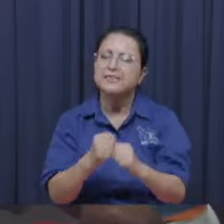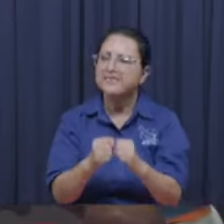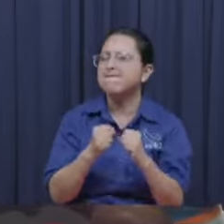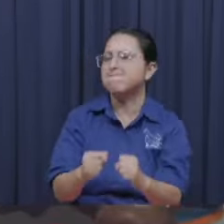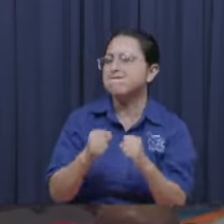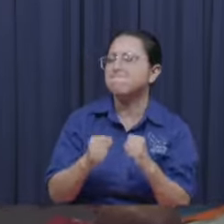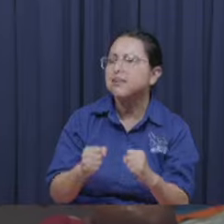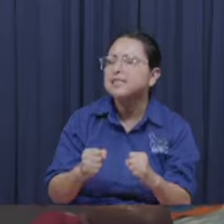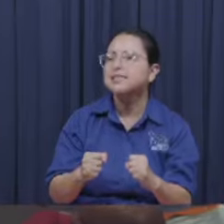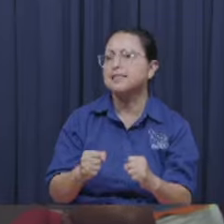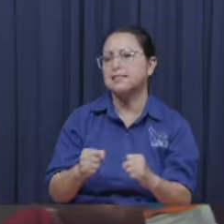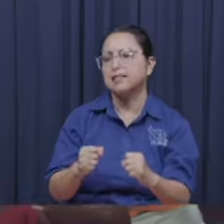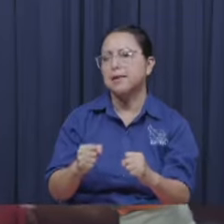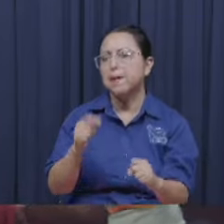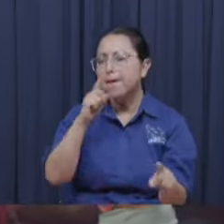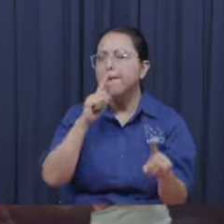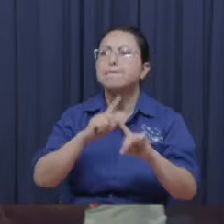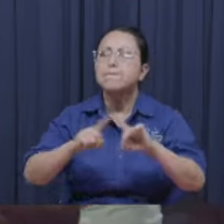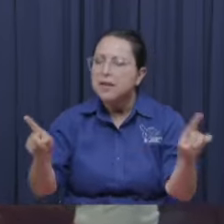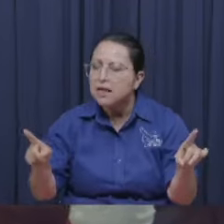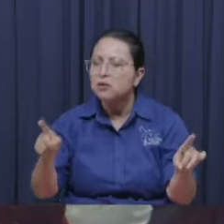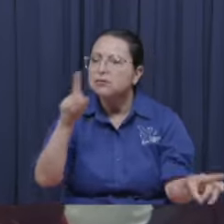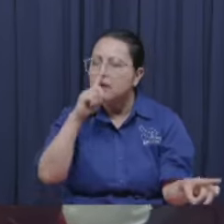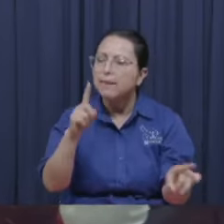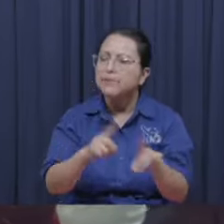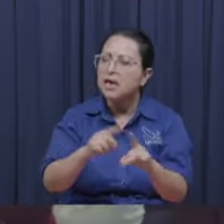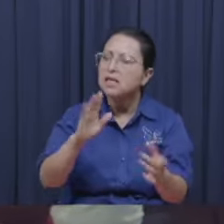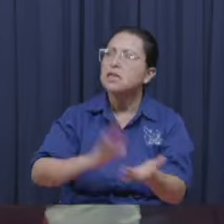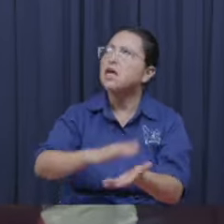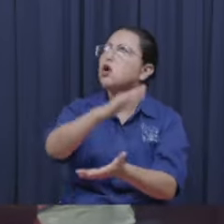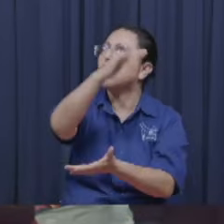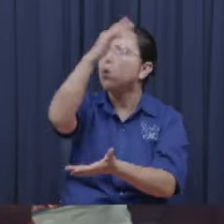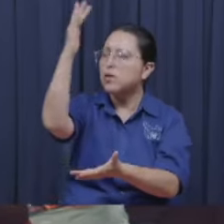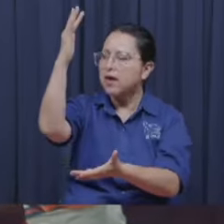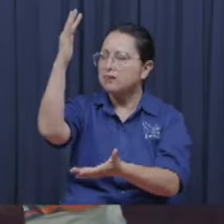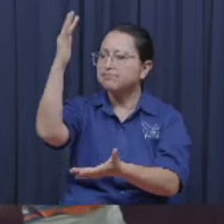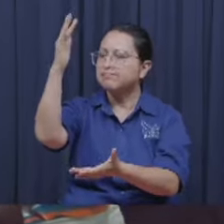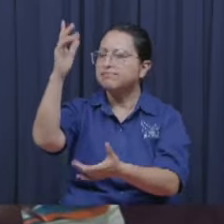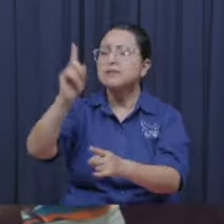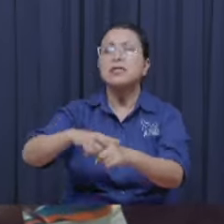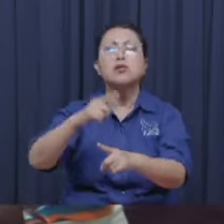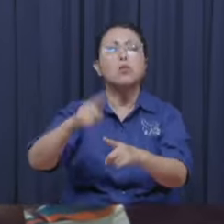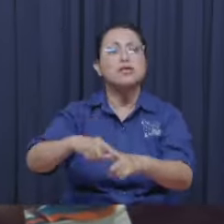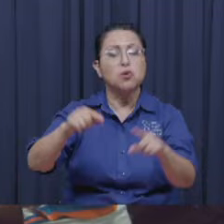complicada y al mismo tiempo gloriosa. Cuando estas cosas